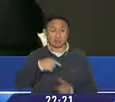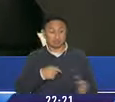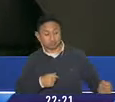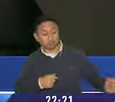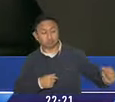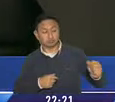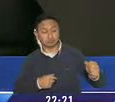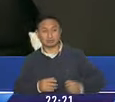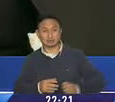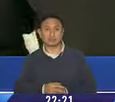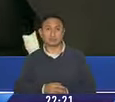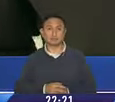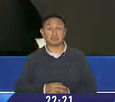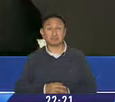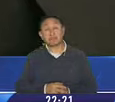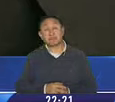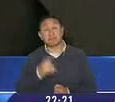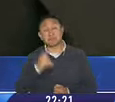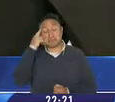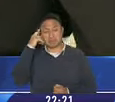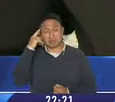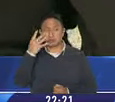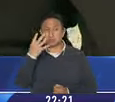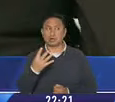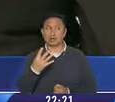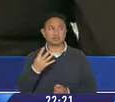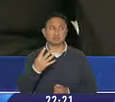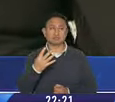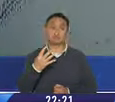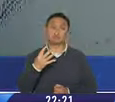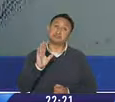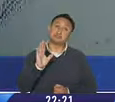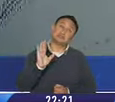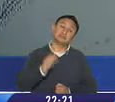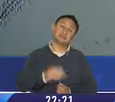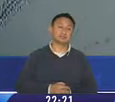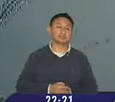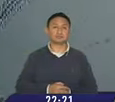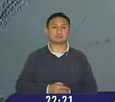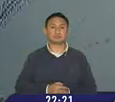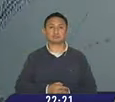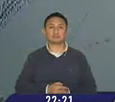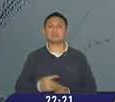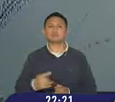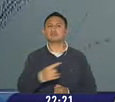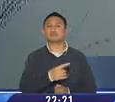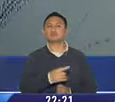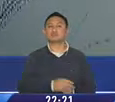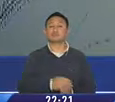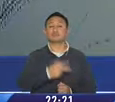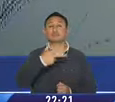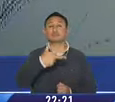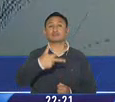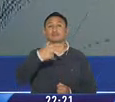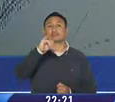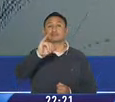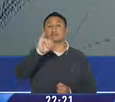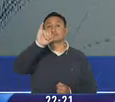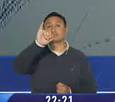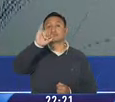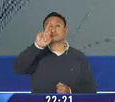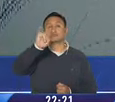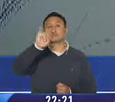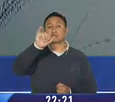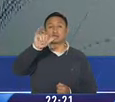de atrás. Entonces me imagino que están entre 4, me imagino yo, ¿no? Este hecho se registró en el sector de Chirillacu Bajo, al sur de